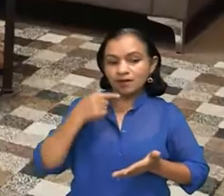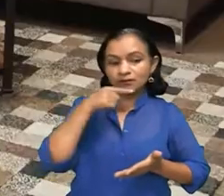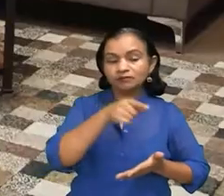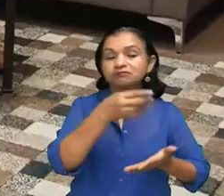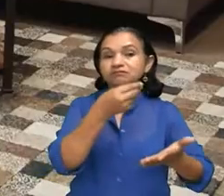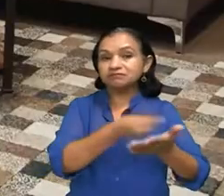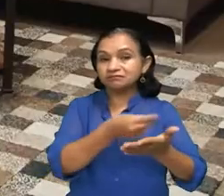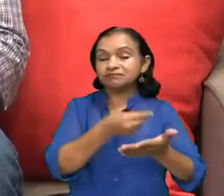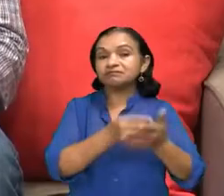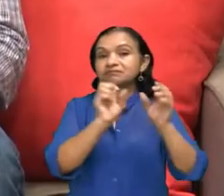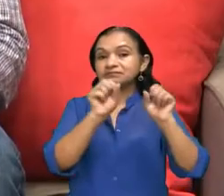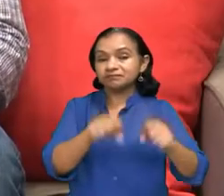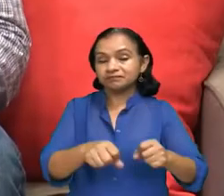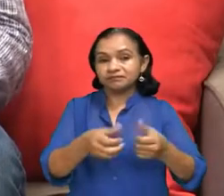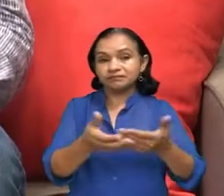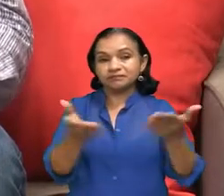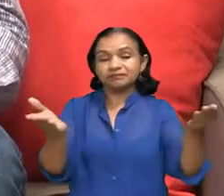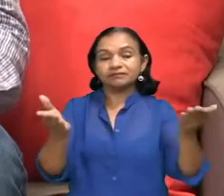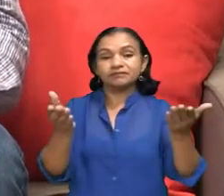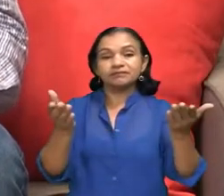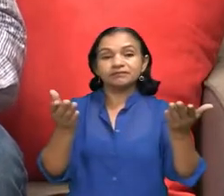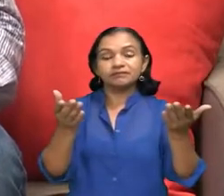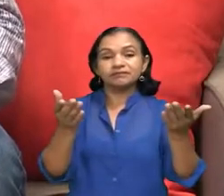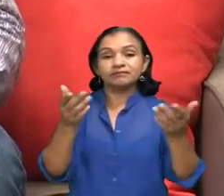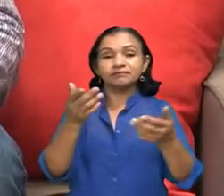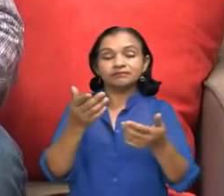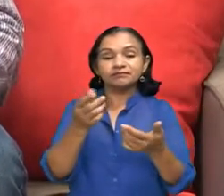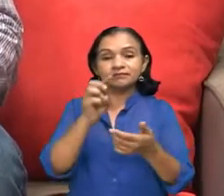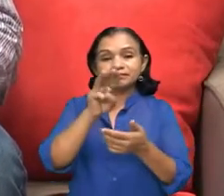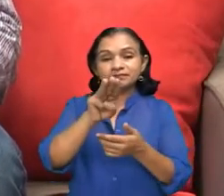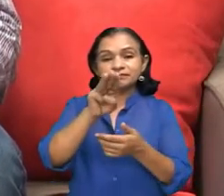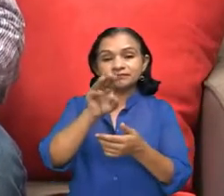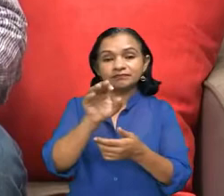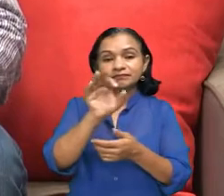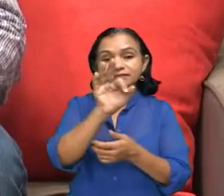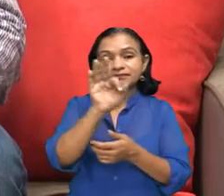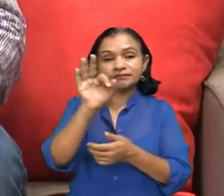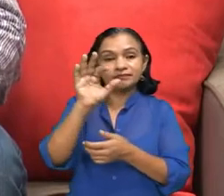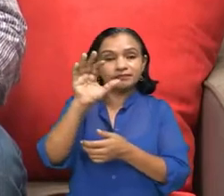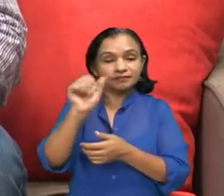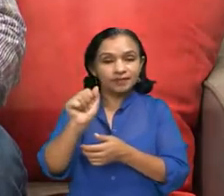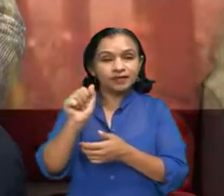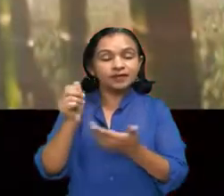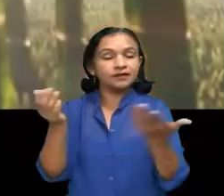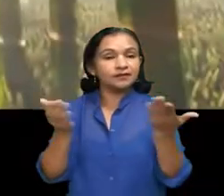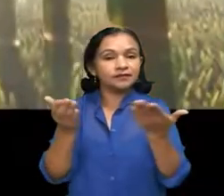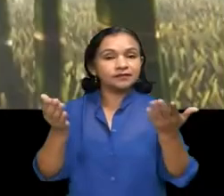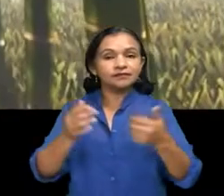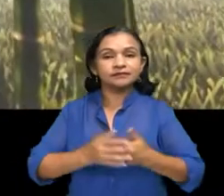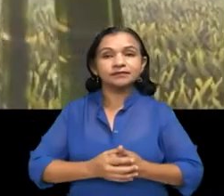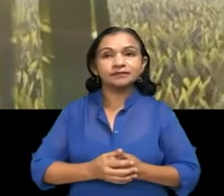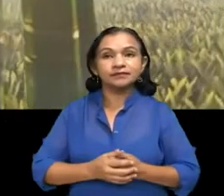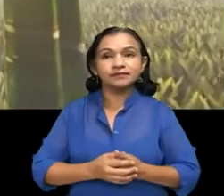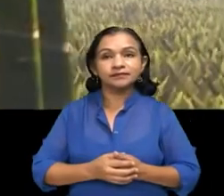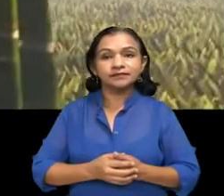productos terminados. Adelante con el reportaje. MEFCA promueve la transformación del bambú.